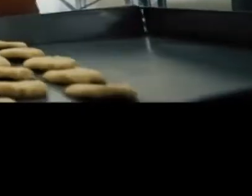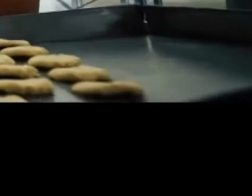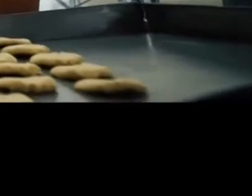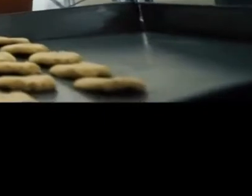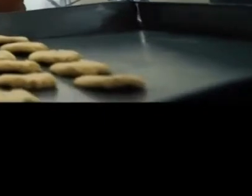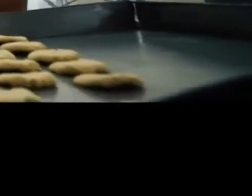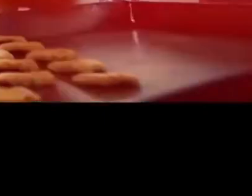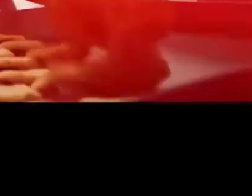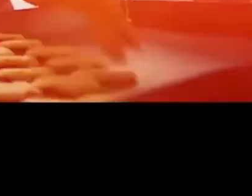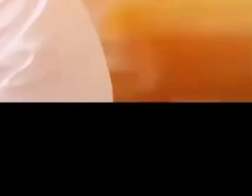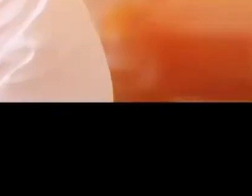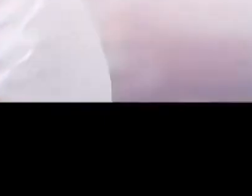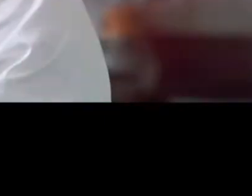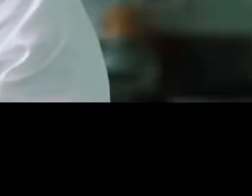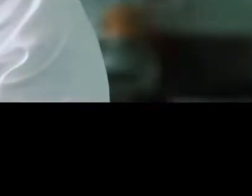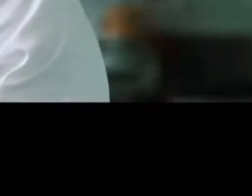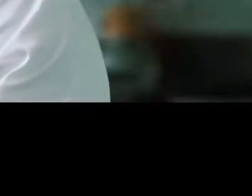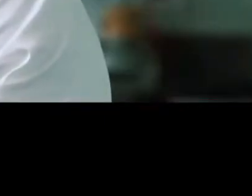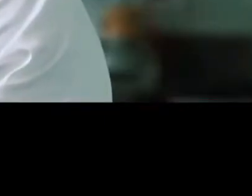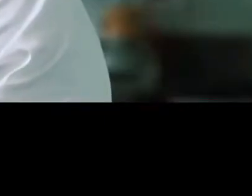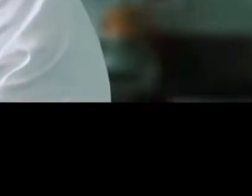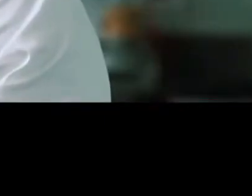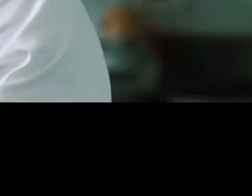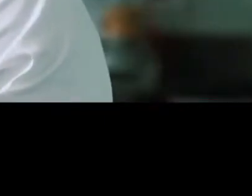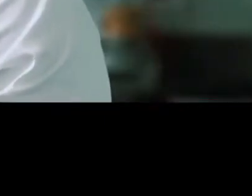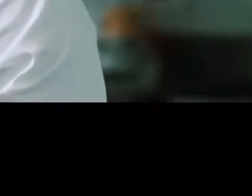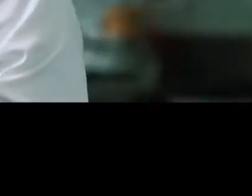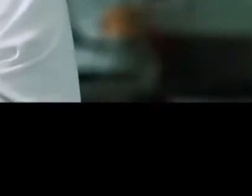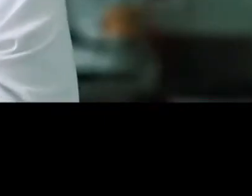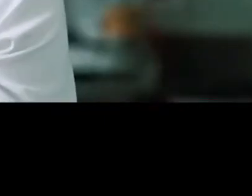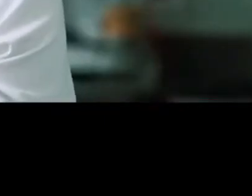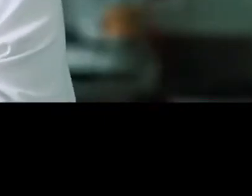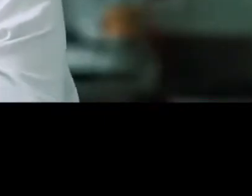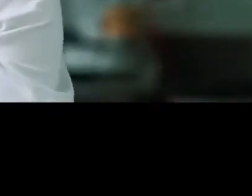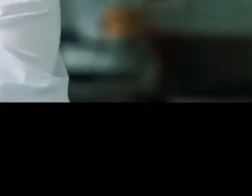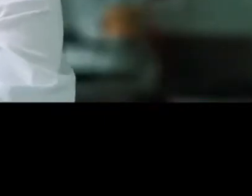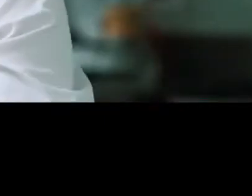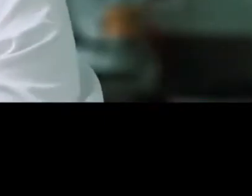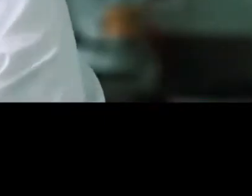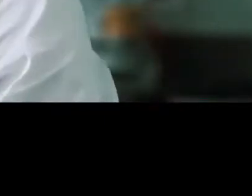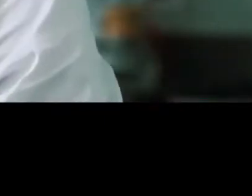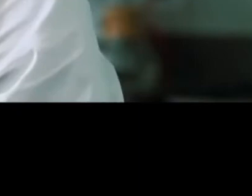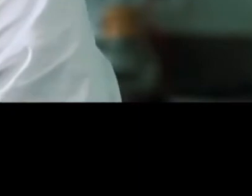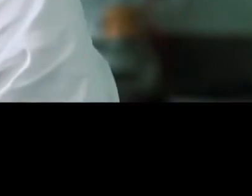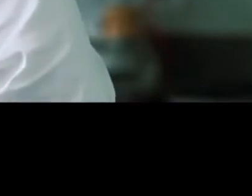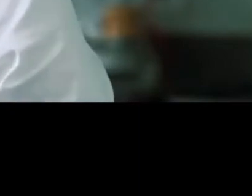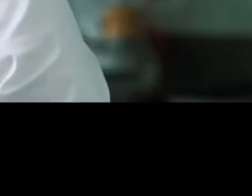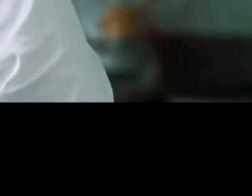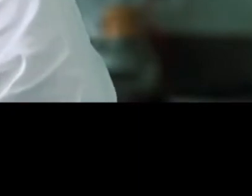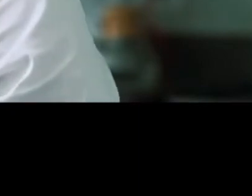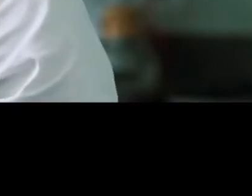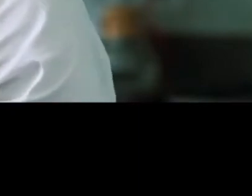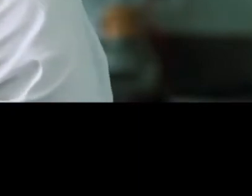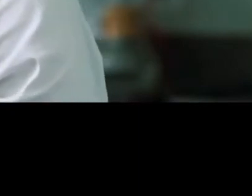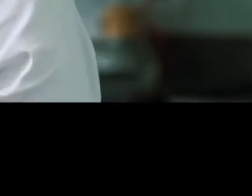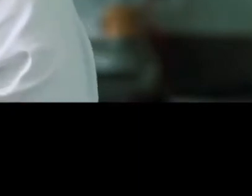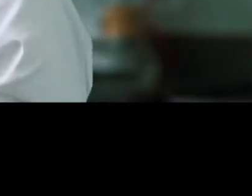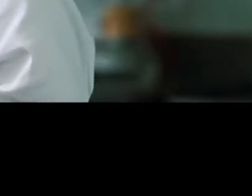Realmente la roquilla somoteña es un plato bastante interesante que cuenta una historia muy, muy bonita, muy